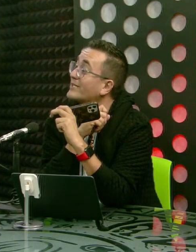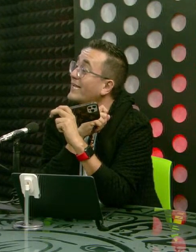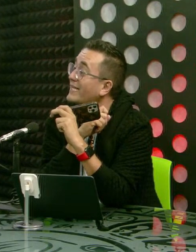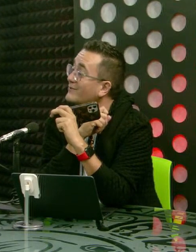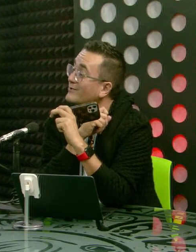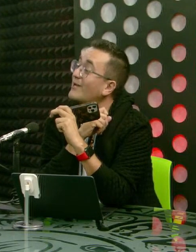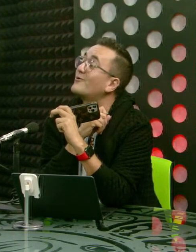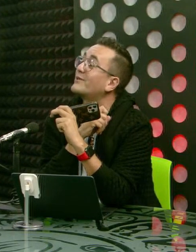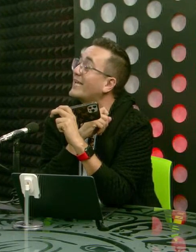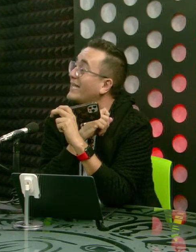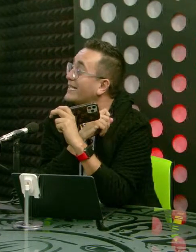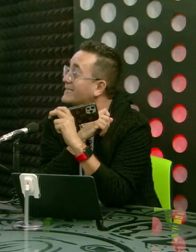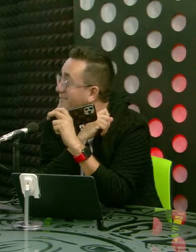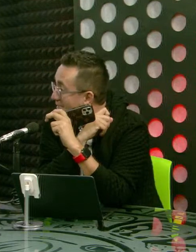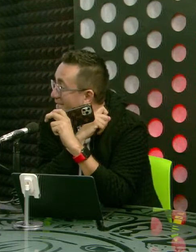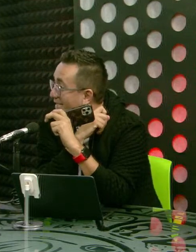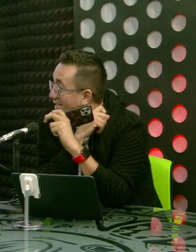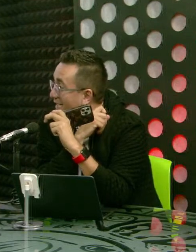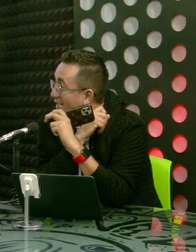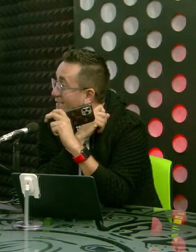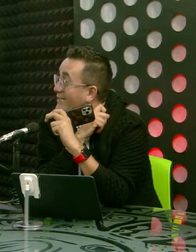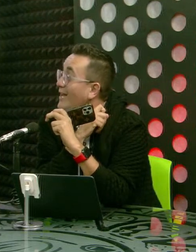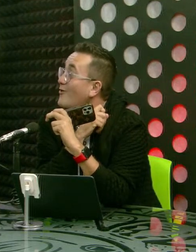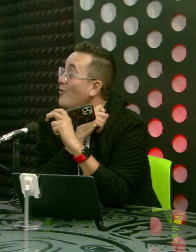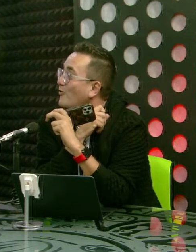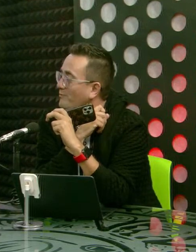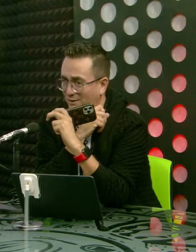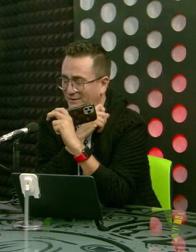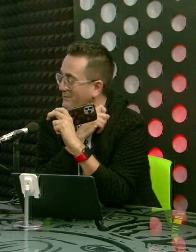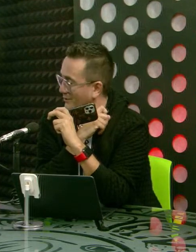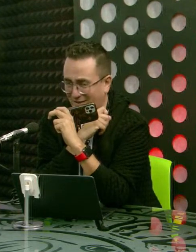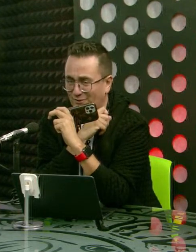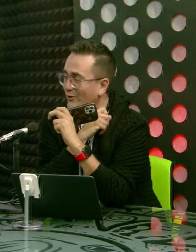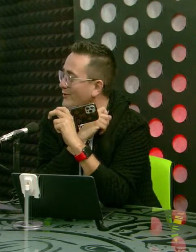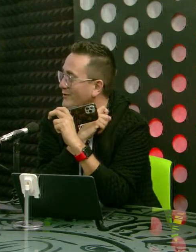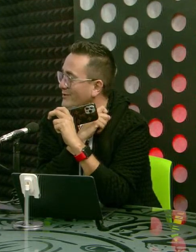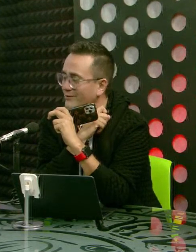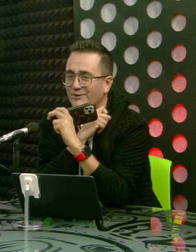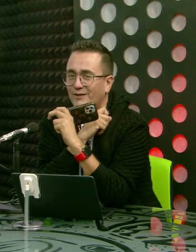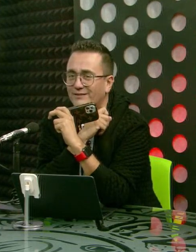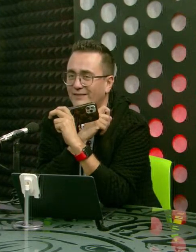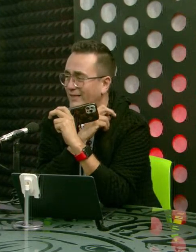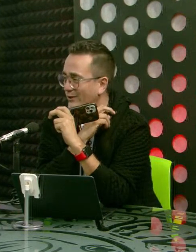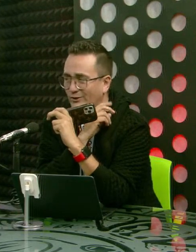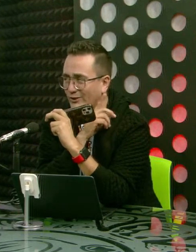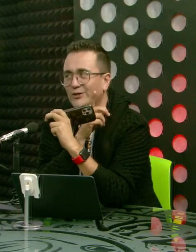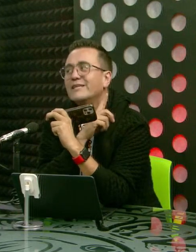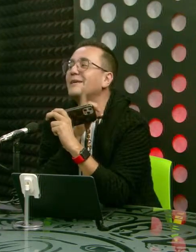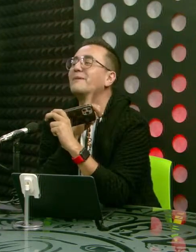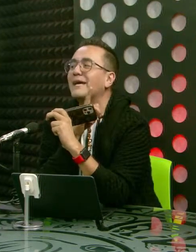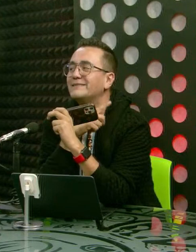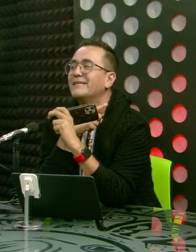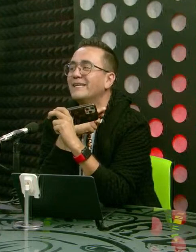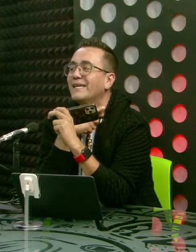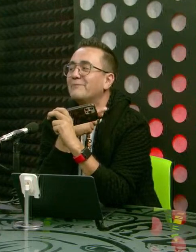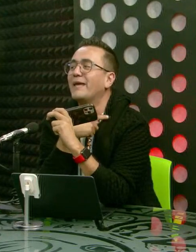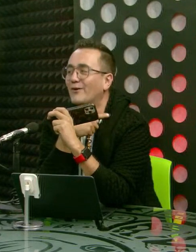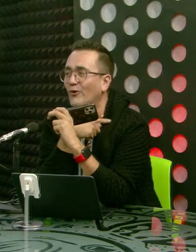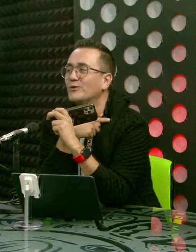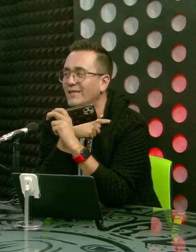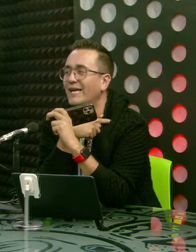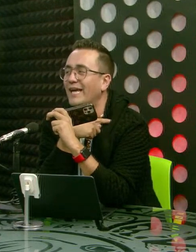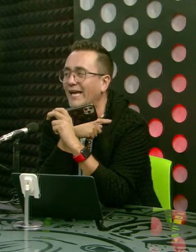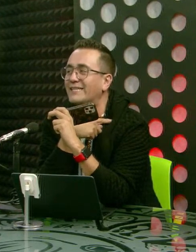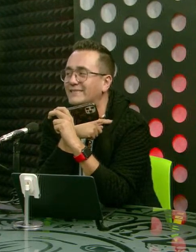que los reyes no eran los reyes. Te lo juro, pero así no lo dijo a todo el cerebro, y yo así de no, ni más.